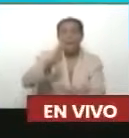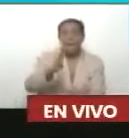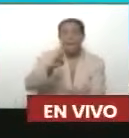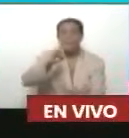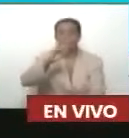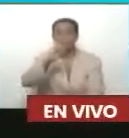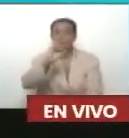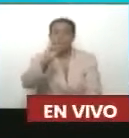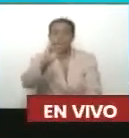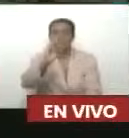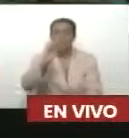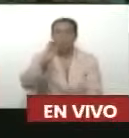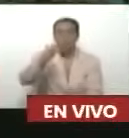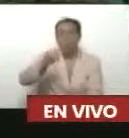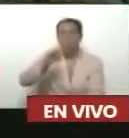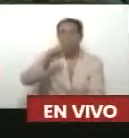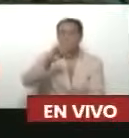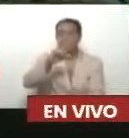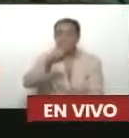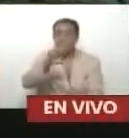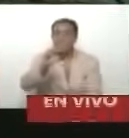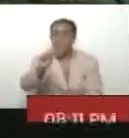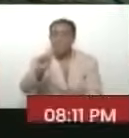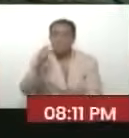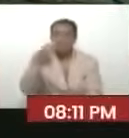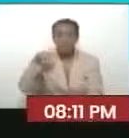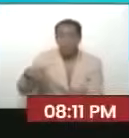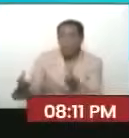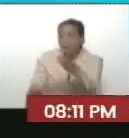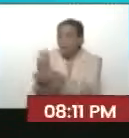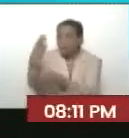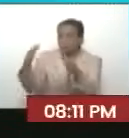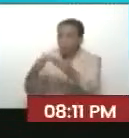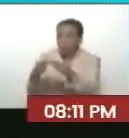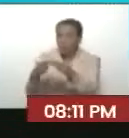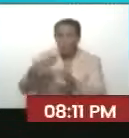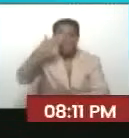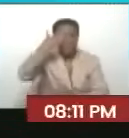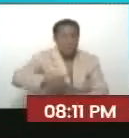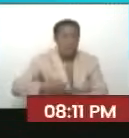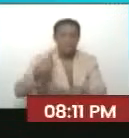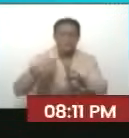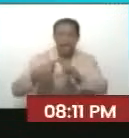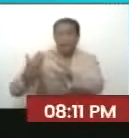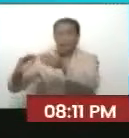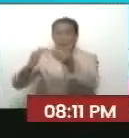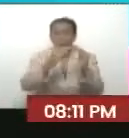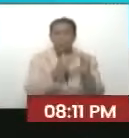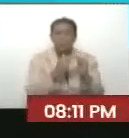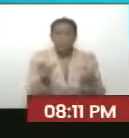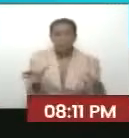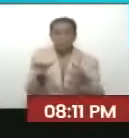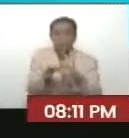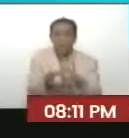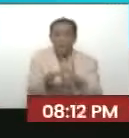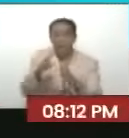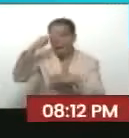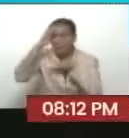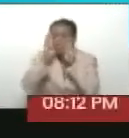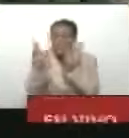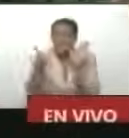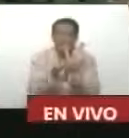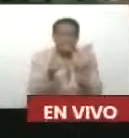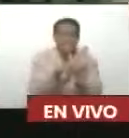Militares de Educación y de Salud para entrarle a la recuperación paulatina, progresiva, de liceos,